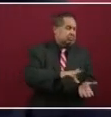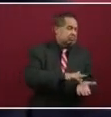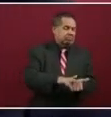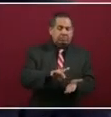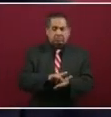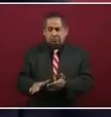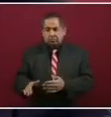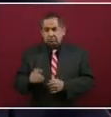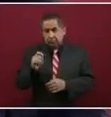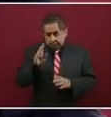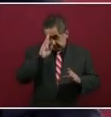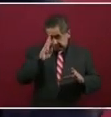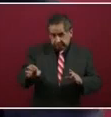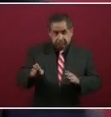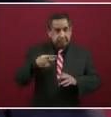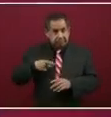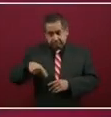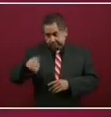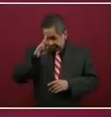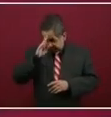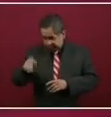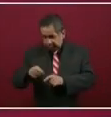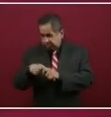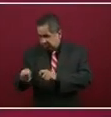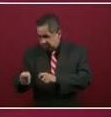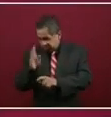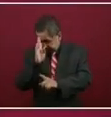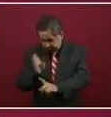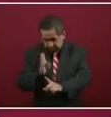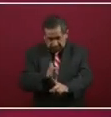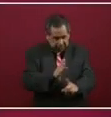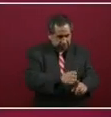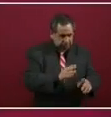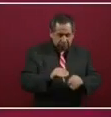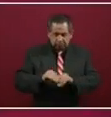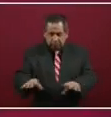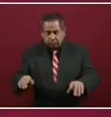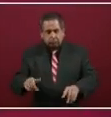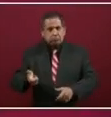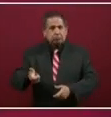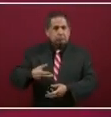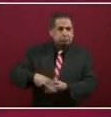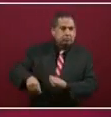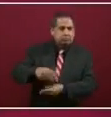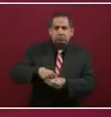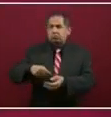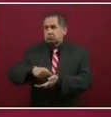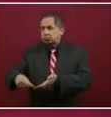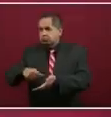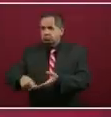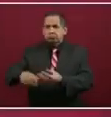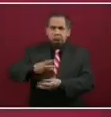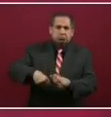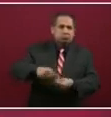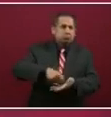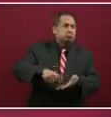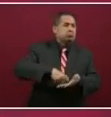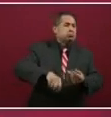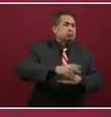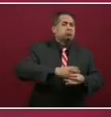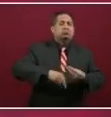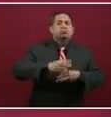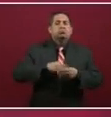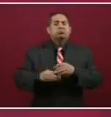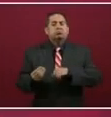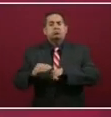llegando de manera directa a la gente. Se fortalece el consumo, se fortalece el